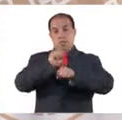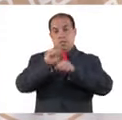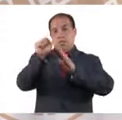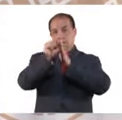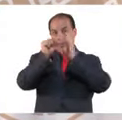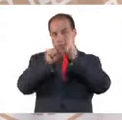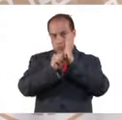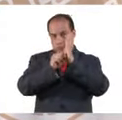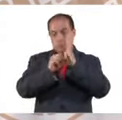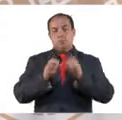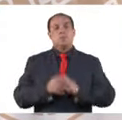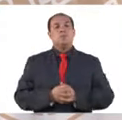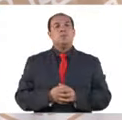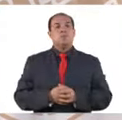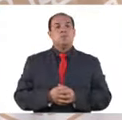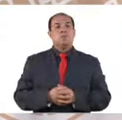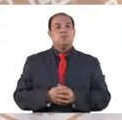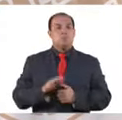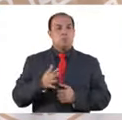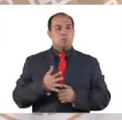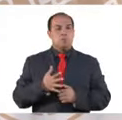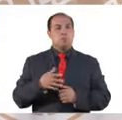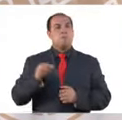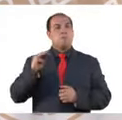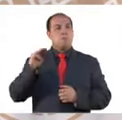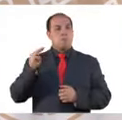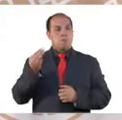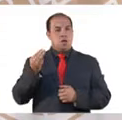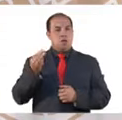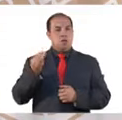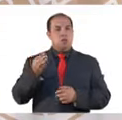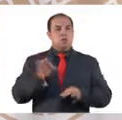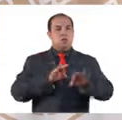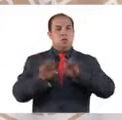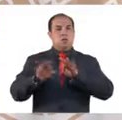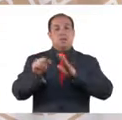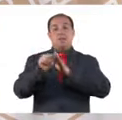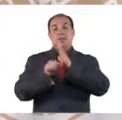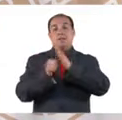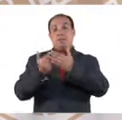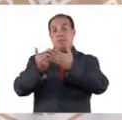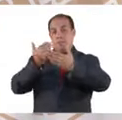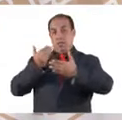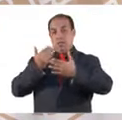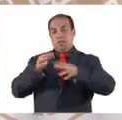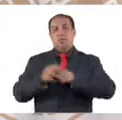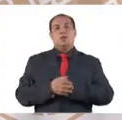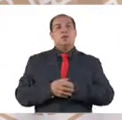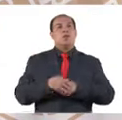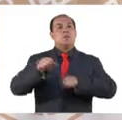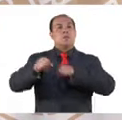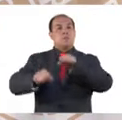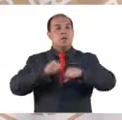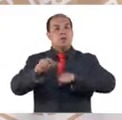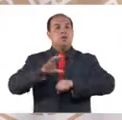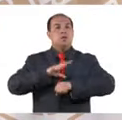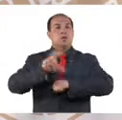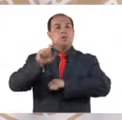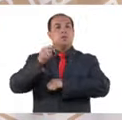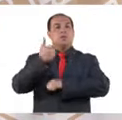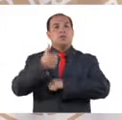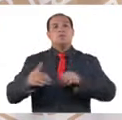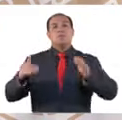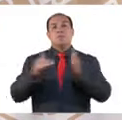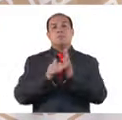anterior, que fue mayo, que digamos solo operó el sistema anterior, tuvimos alrededor de 26 mil